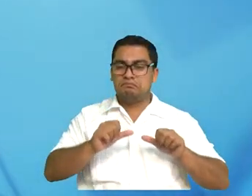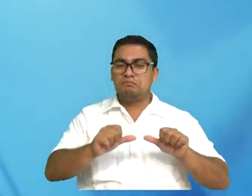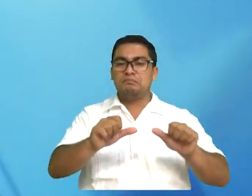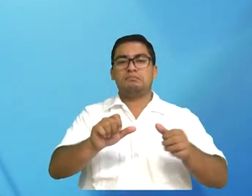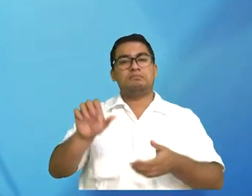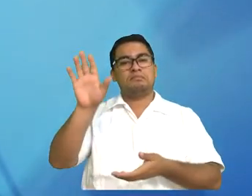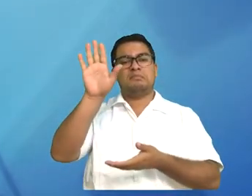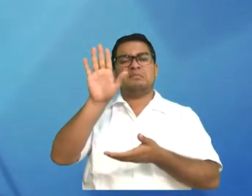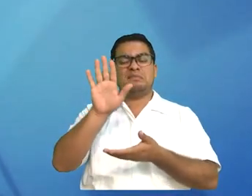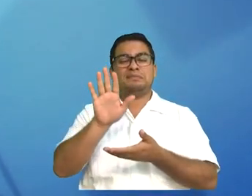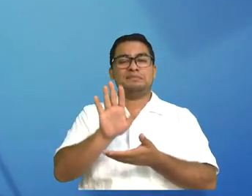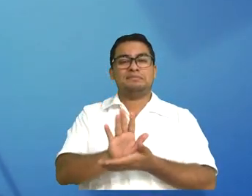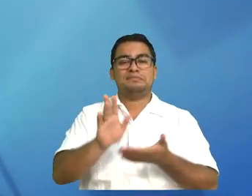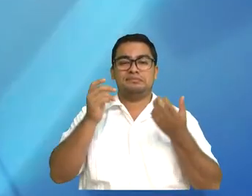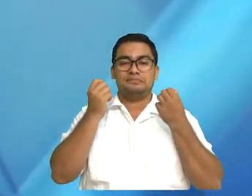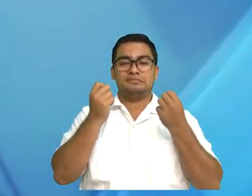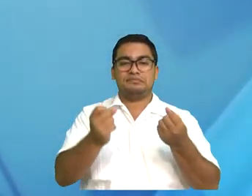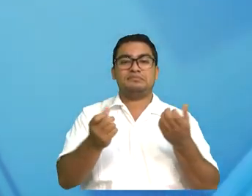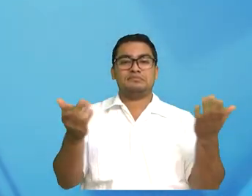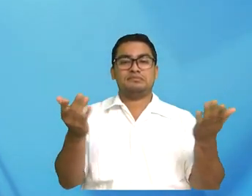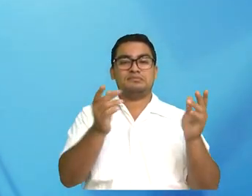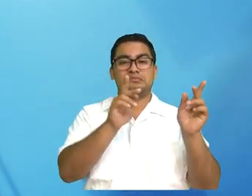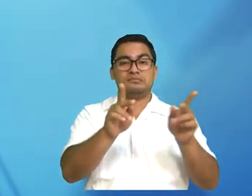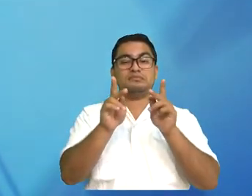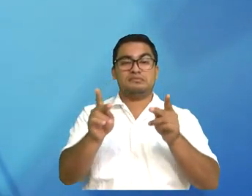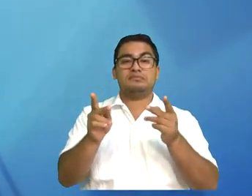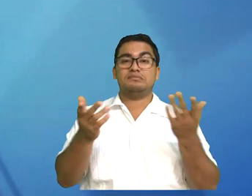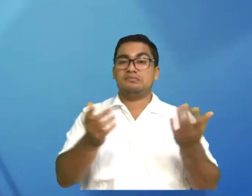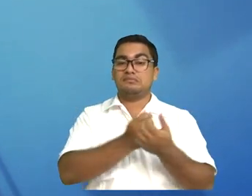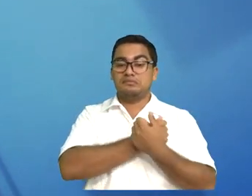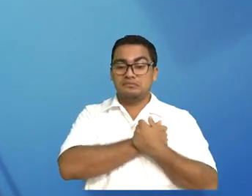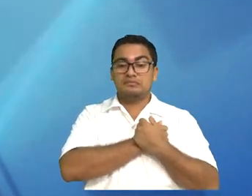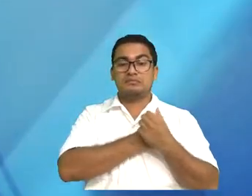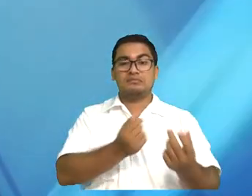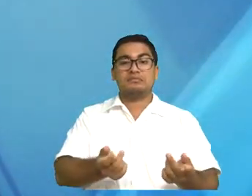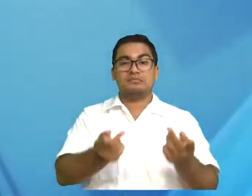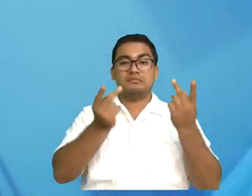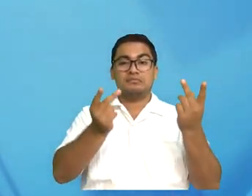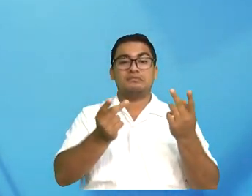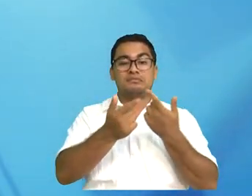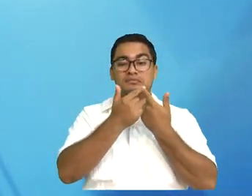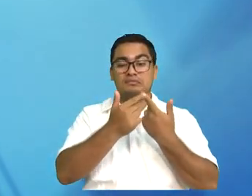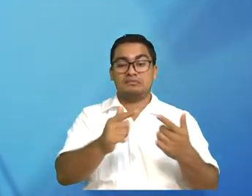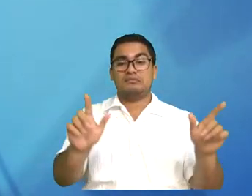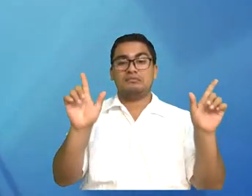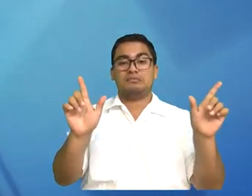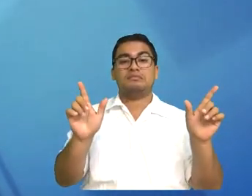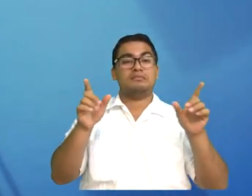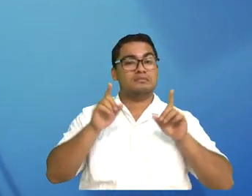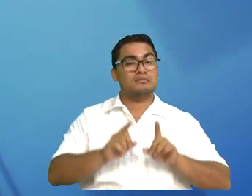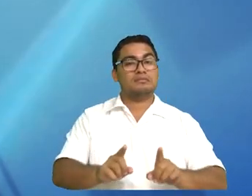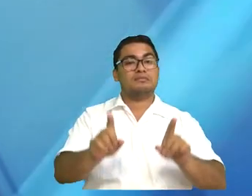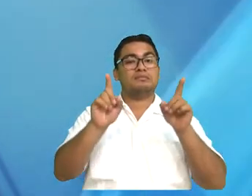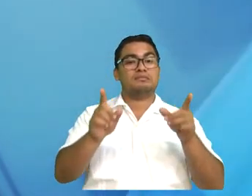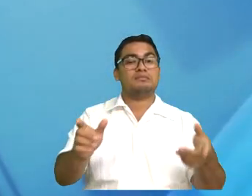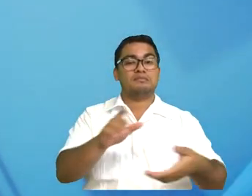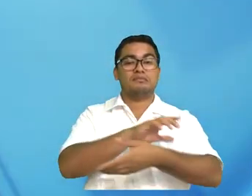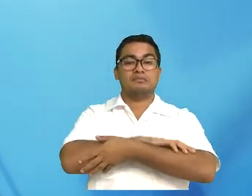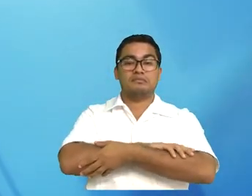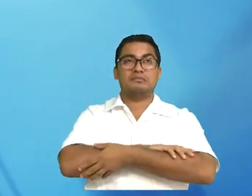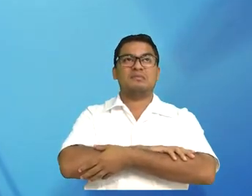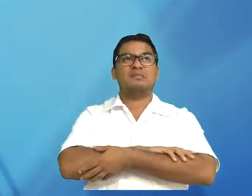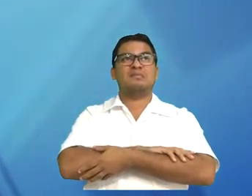espíritu imbatible de los revolucionarios que amamos la vida en libertad, dignidad,